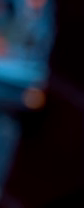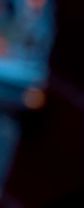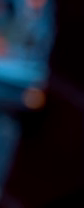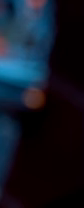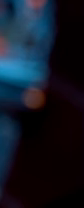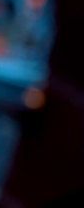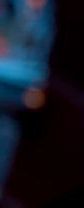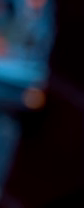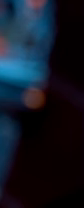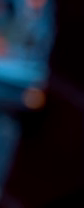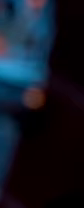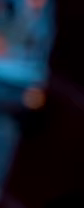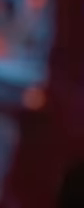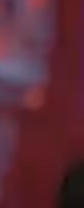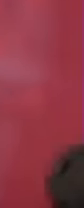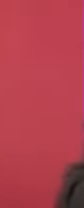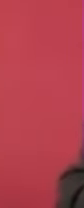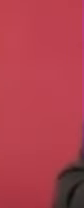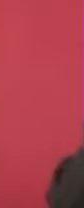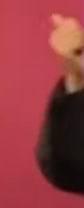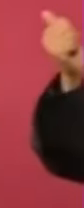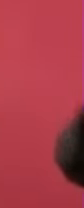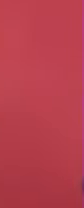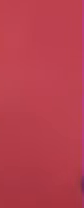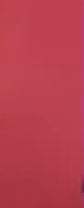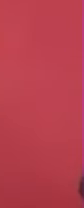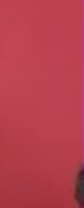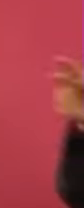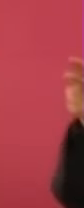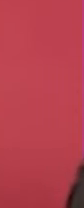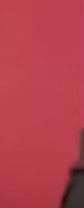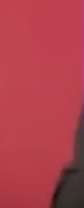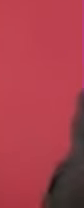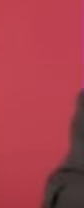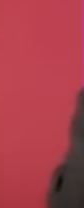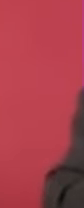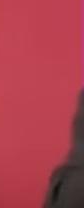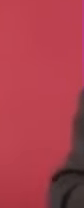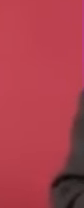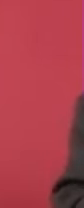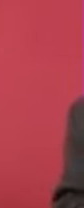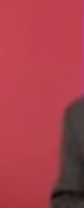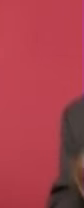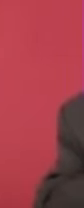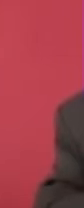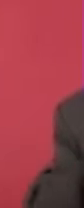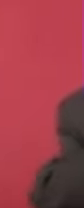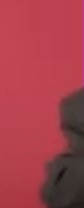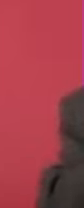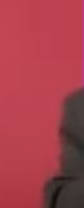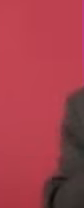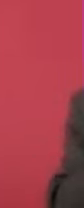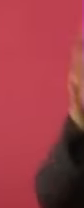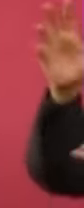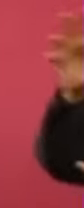balazos. Al parecer, Cayetana Álvarez de Toledo participó el pasado domingo en el Festival de las Ideas, un foro que se lleva a cabo en